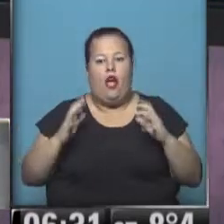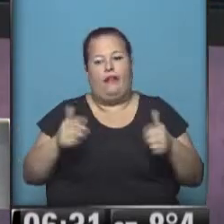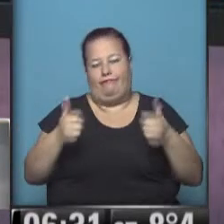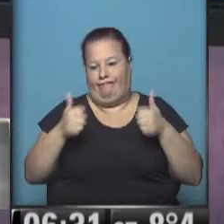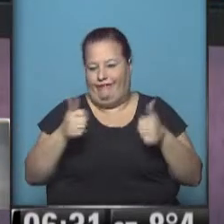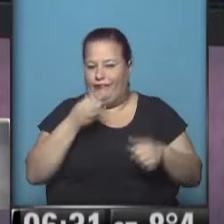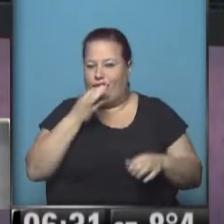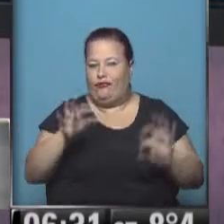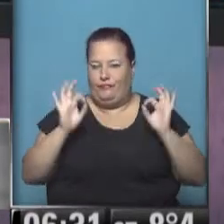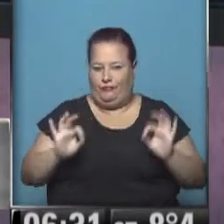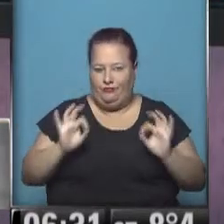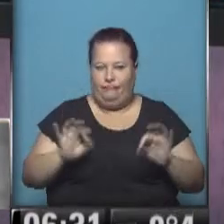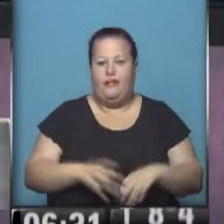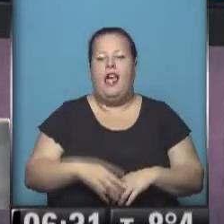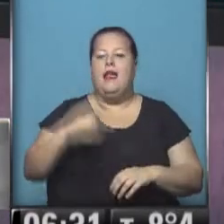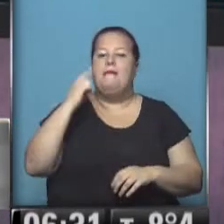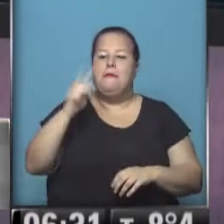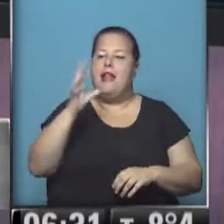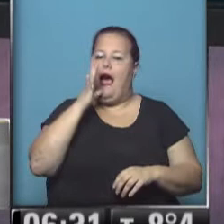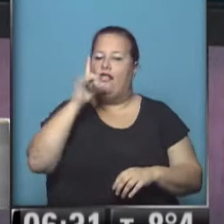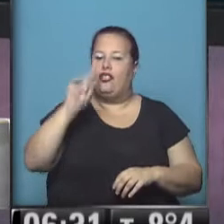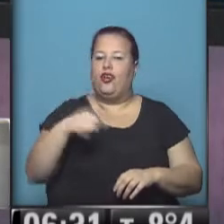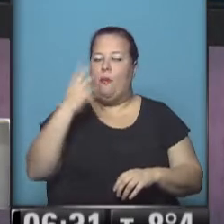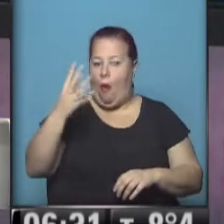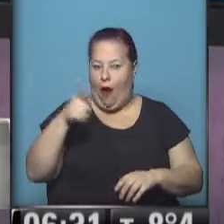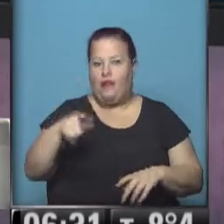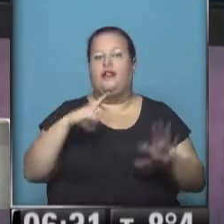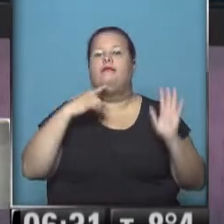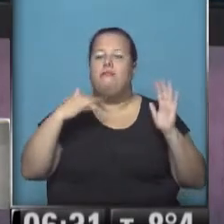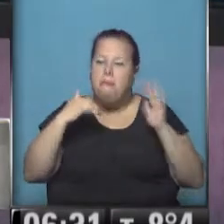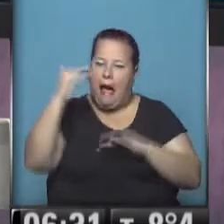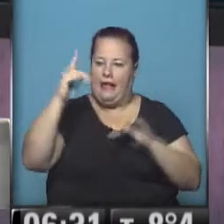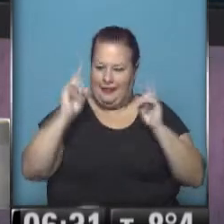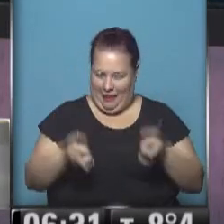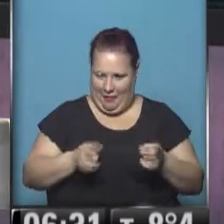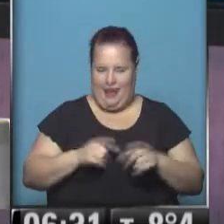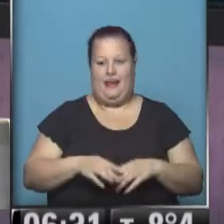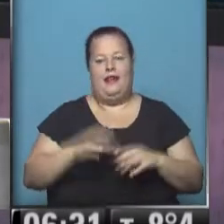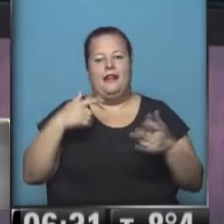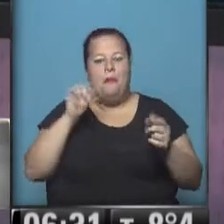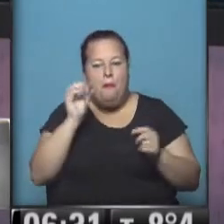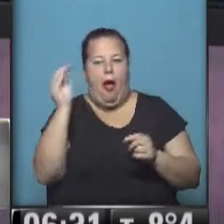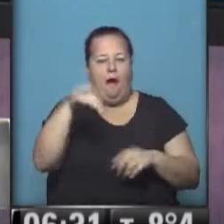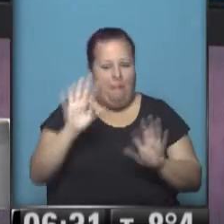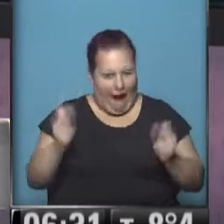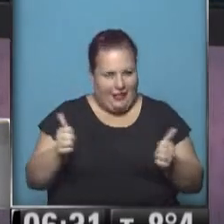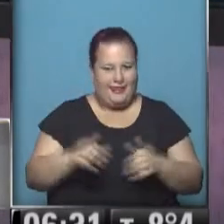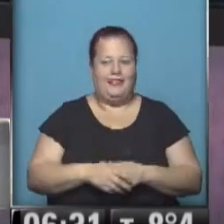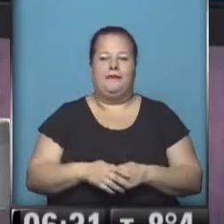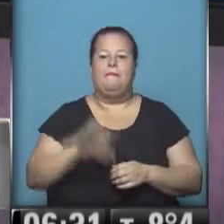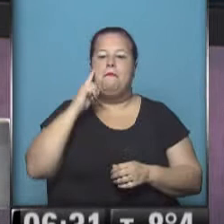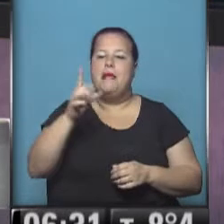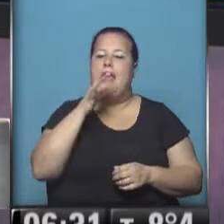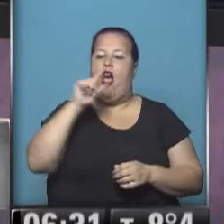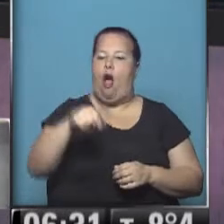maravilla 2014 hectopascales yo un poquitito más también hay una chapa oye mil